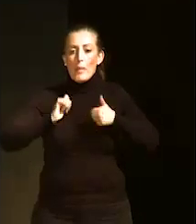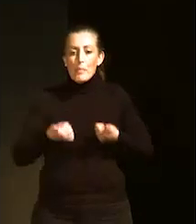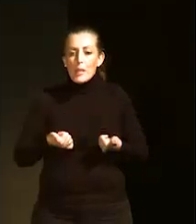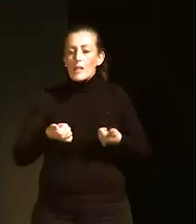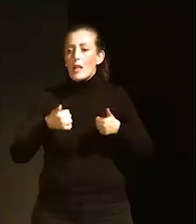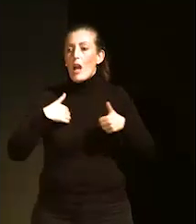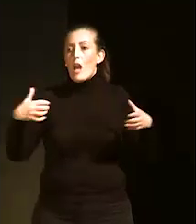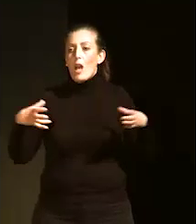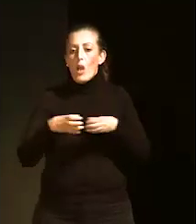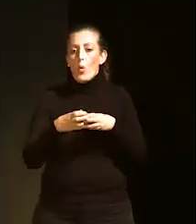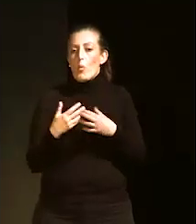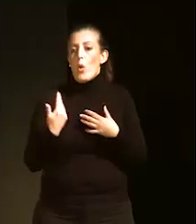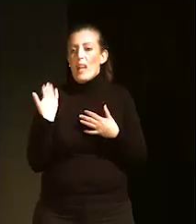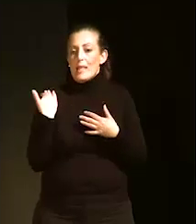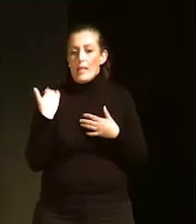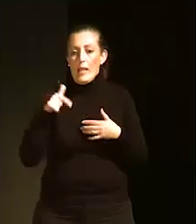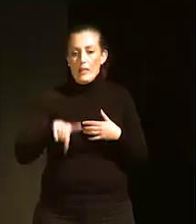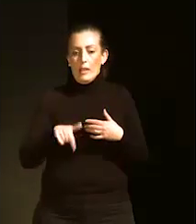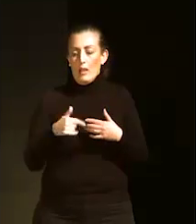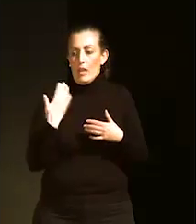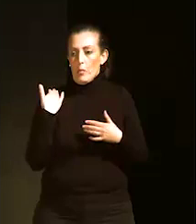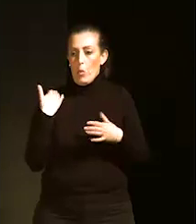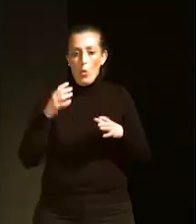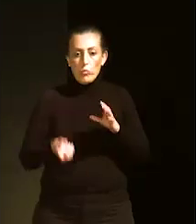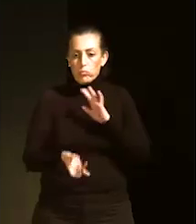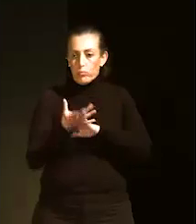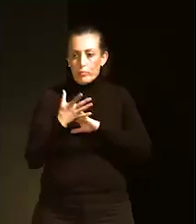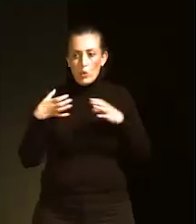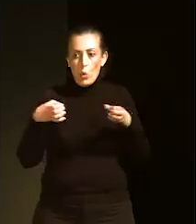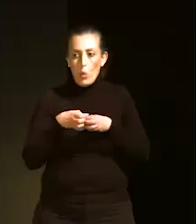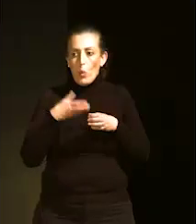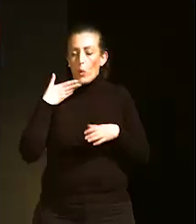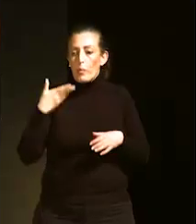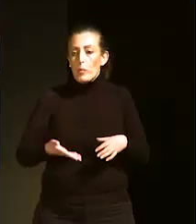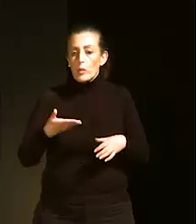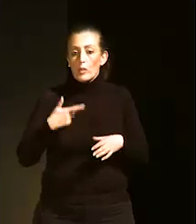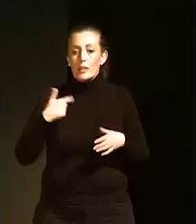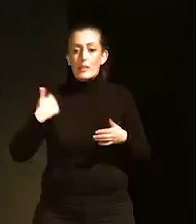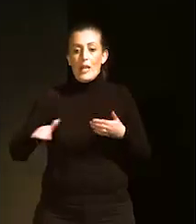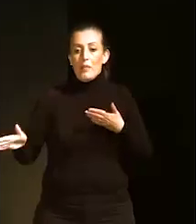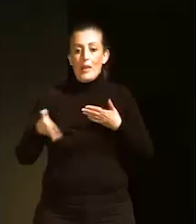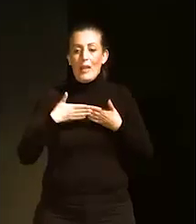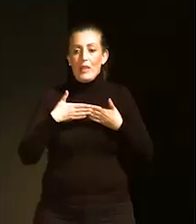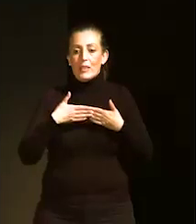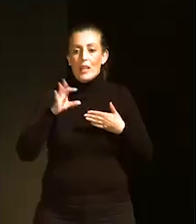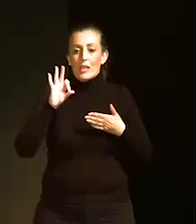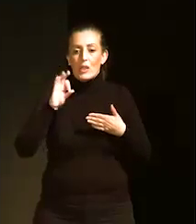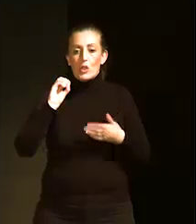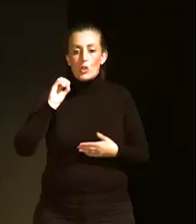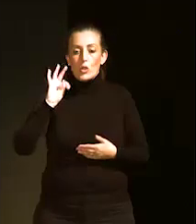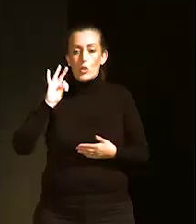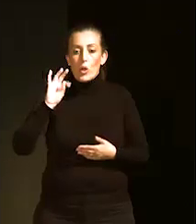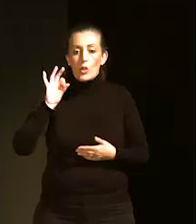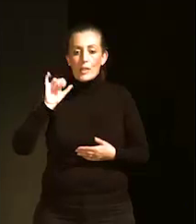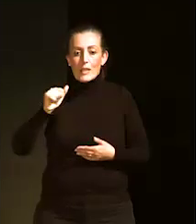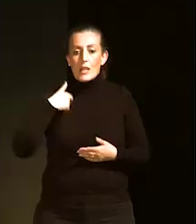es un grupo más reciente de conformación más reciente pero muy importante y para cerrar con un sutil vamos a